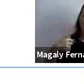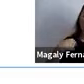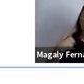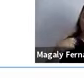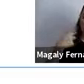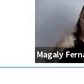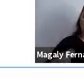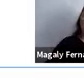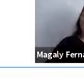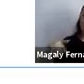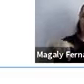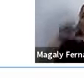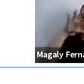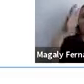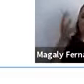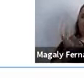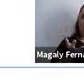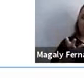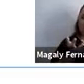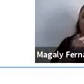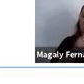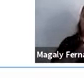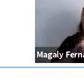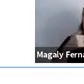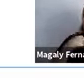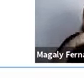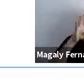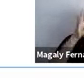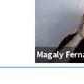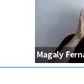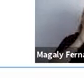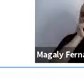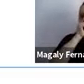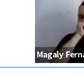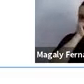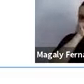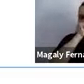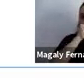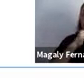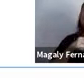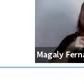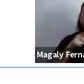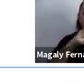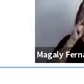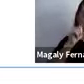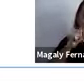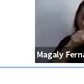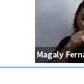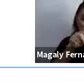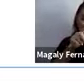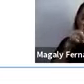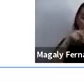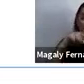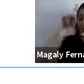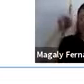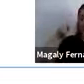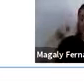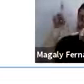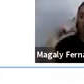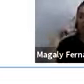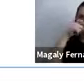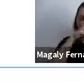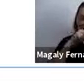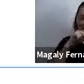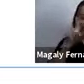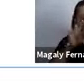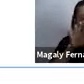planeta. Pues bien, les quiero hablar en esta gráfica, que parece muy compleja, pero es importante entenderla,